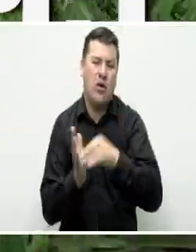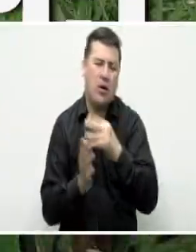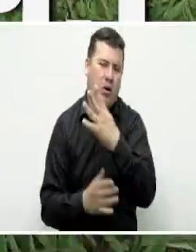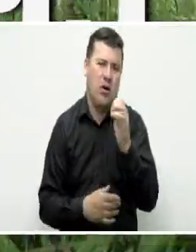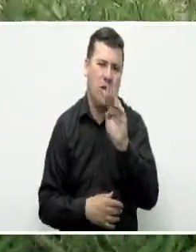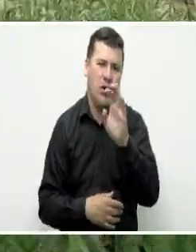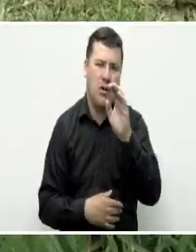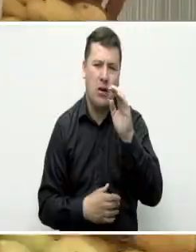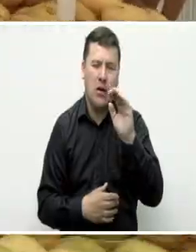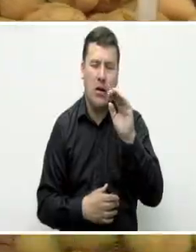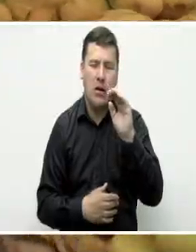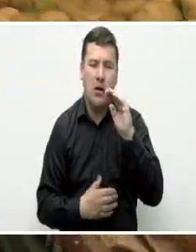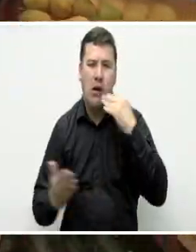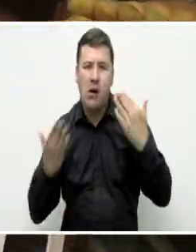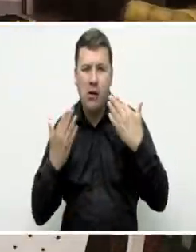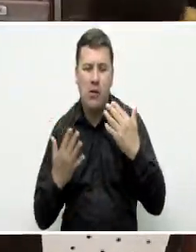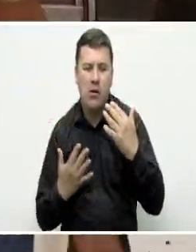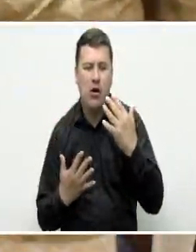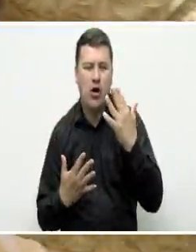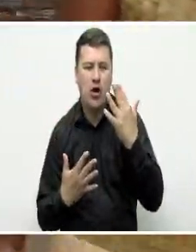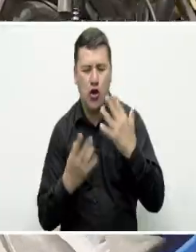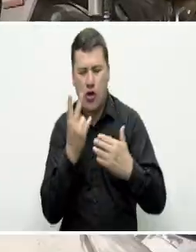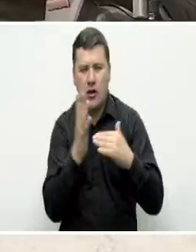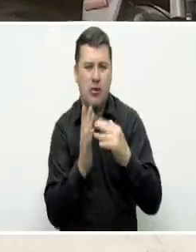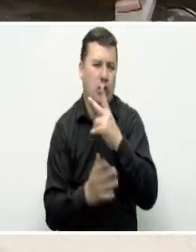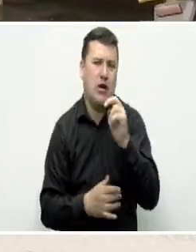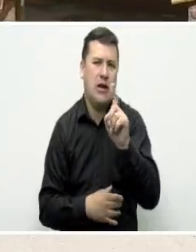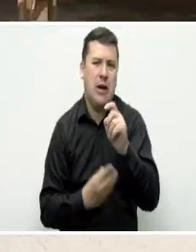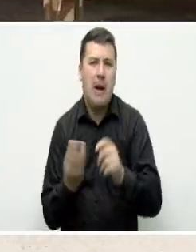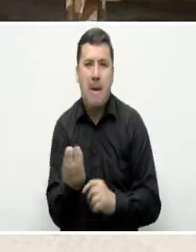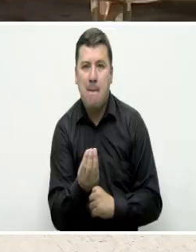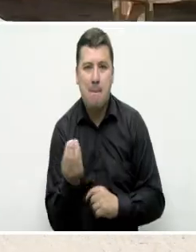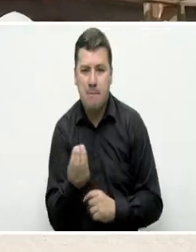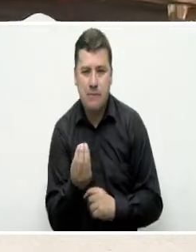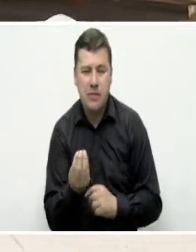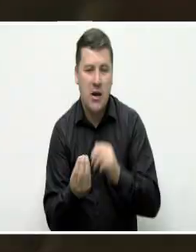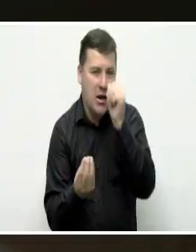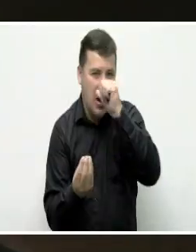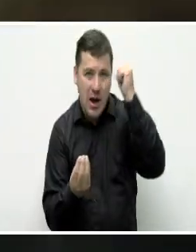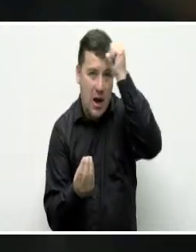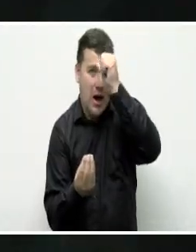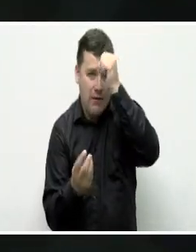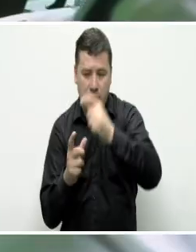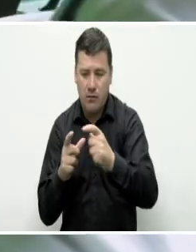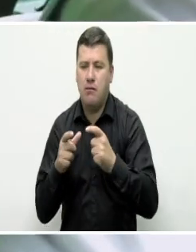64.495 campesinos y 12.261 miembros de la comunidad afro.